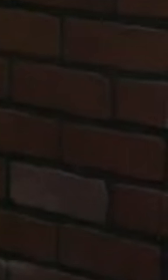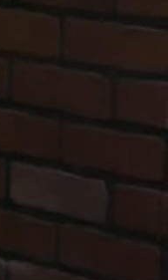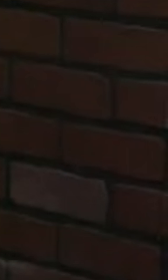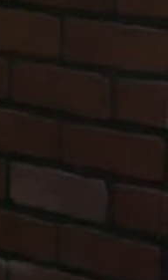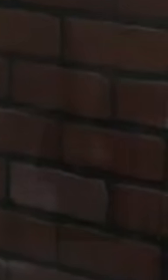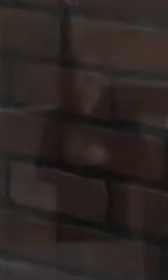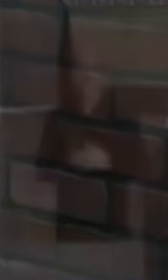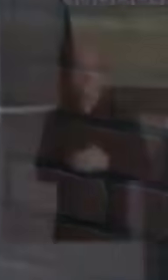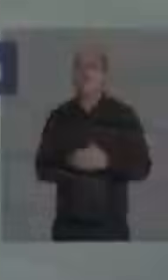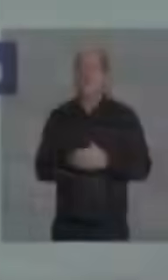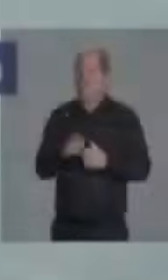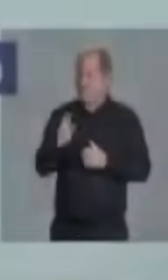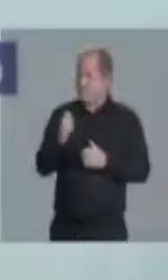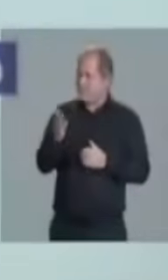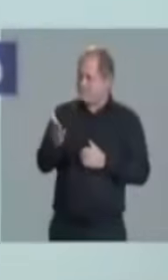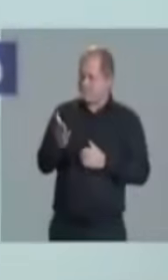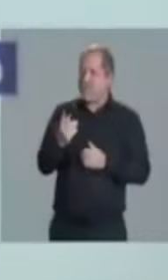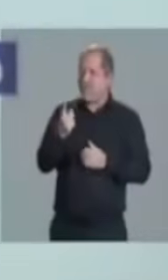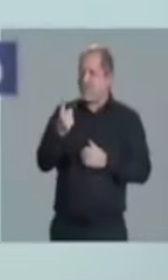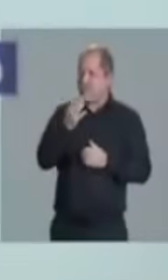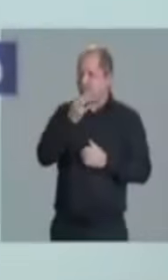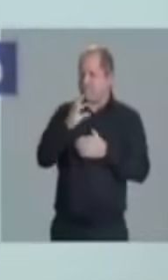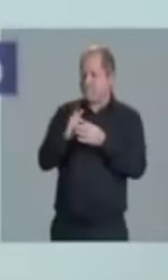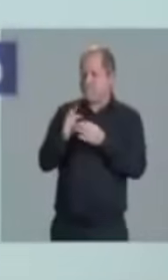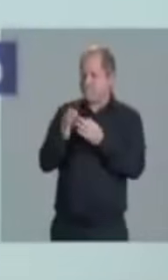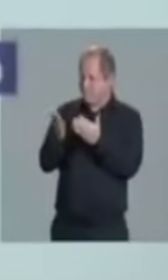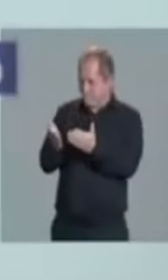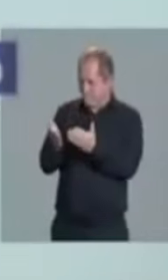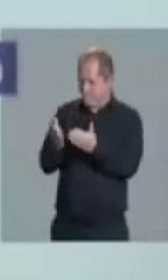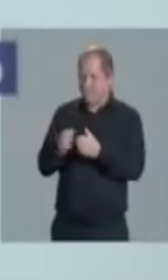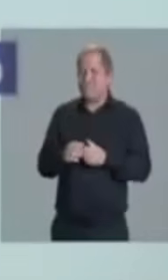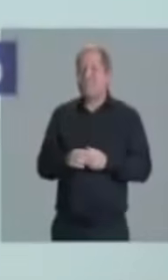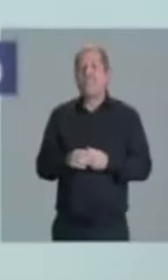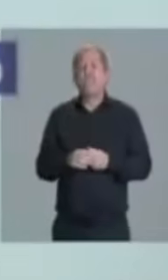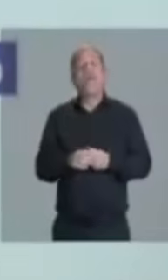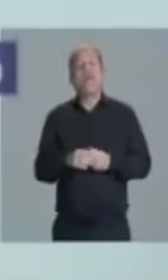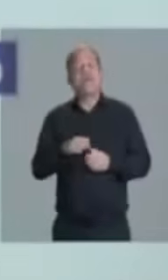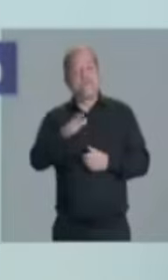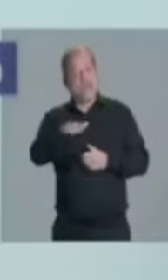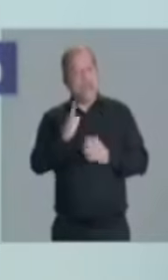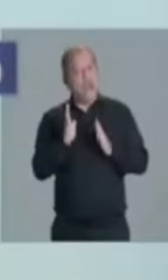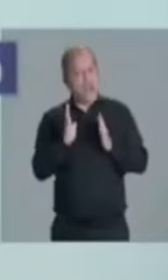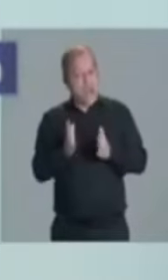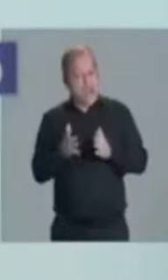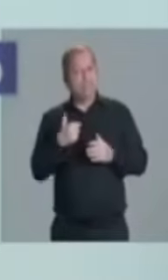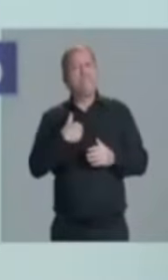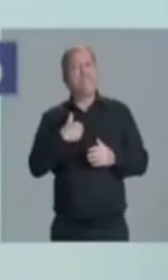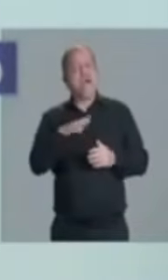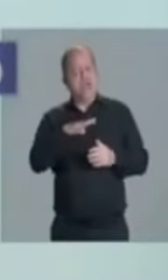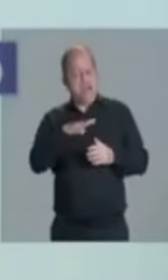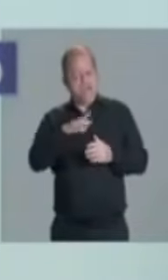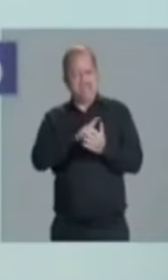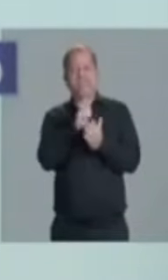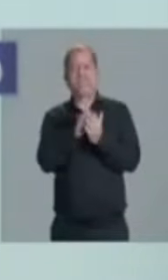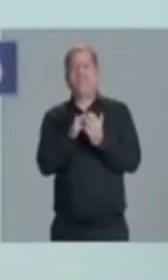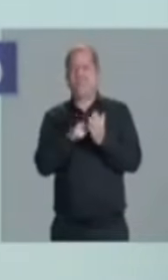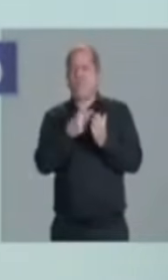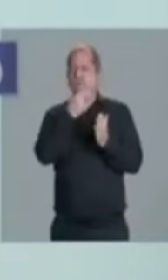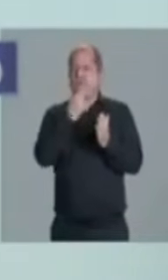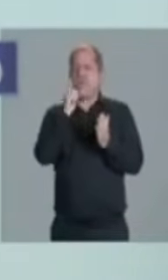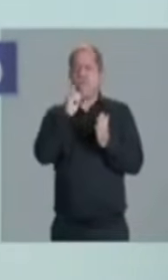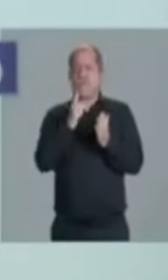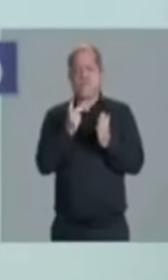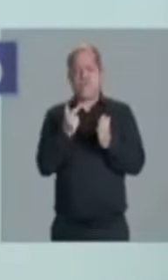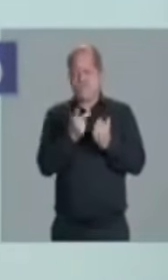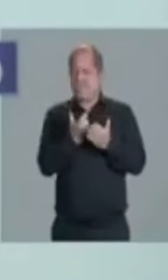esta parte. Jocelyn, ya hay una ley que permite que tú ganes lo mismo que un hombre, lo que hay que hacer es hacer la realidad. Además, conmigo vas